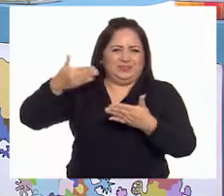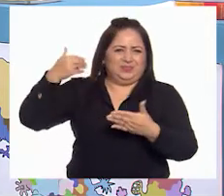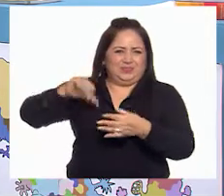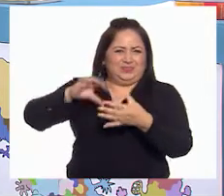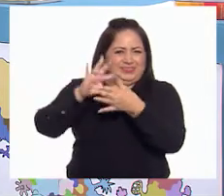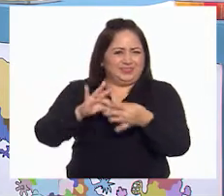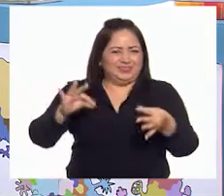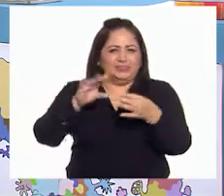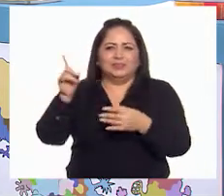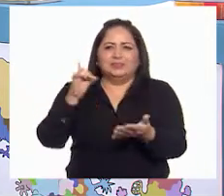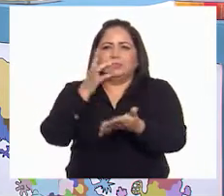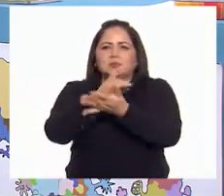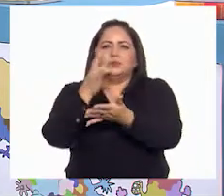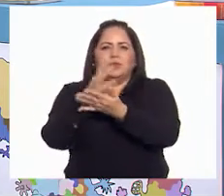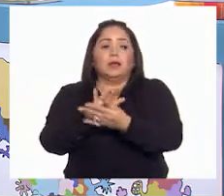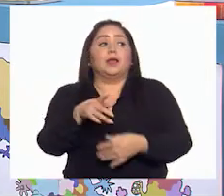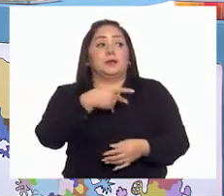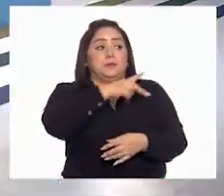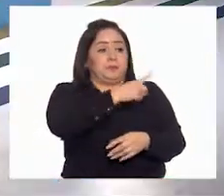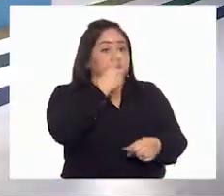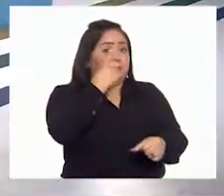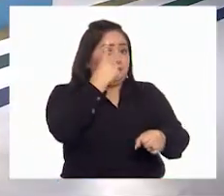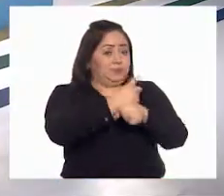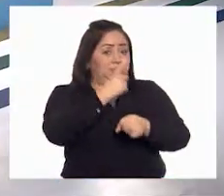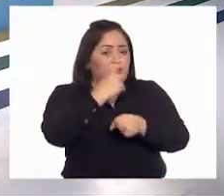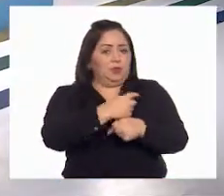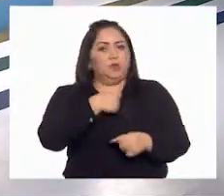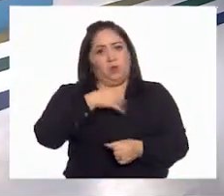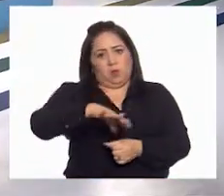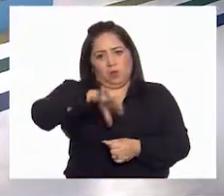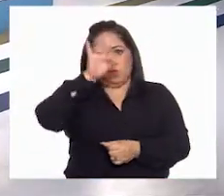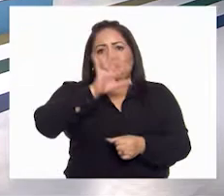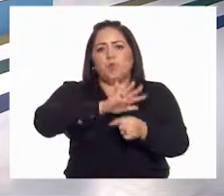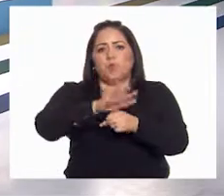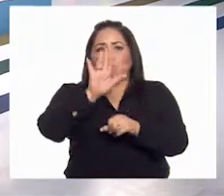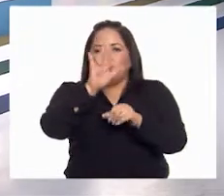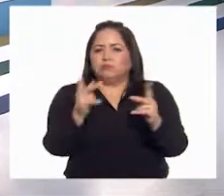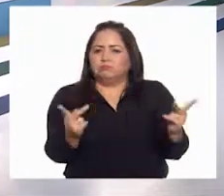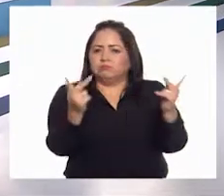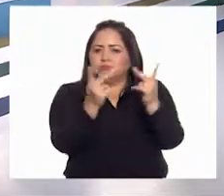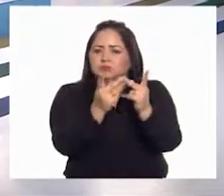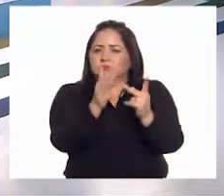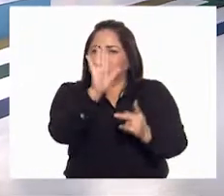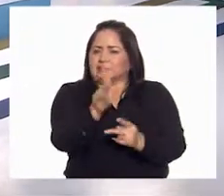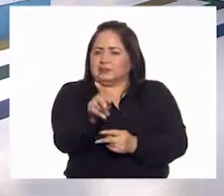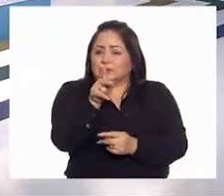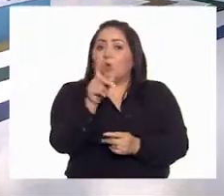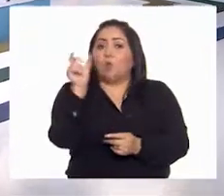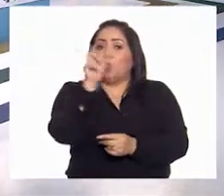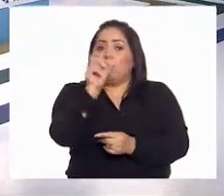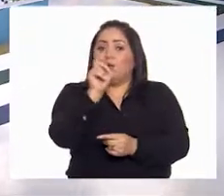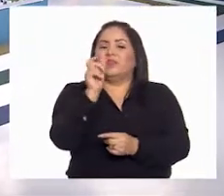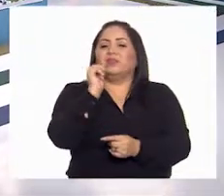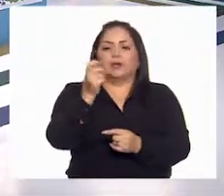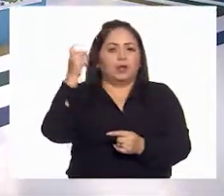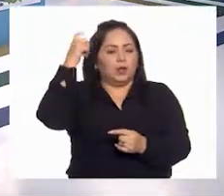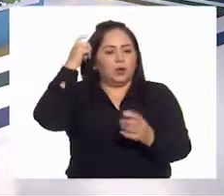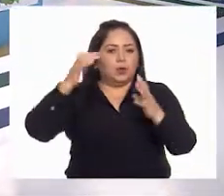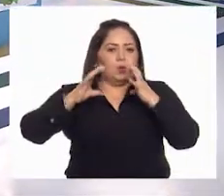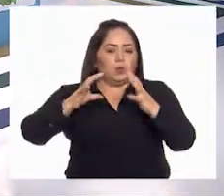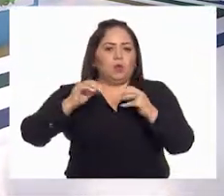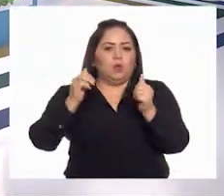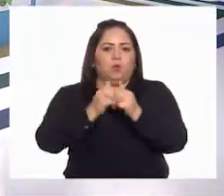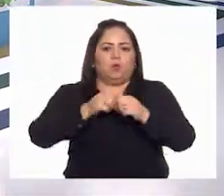hoy identificaste? En la primera estrofa encuentro una comparación o símil cuando equipara al cráneo con